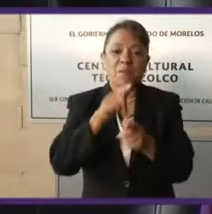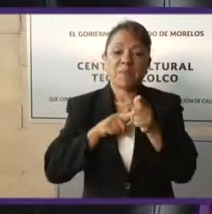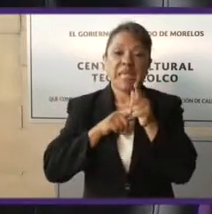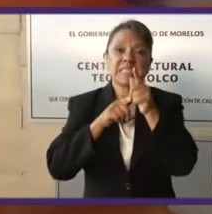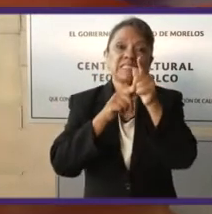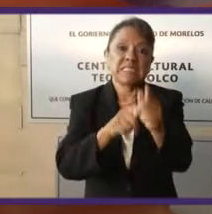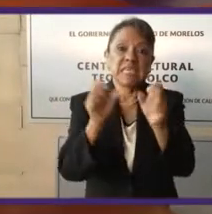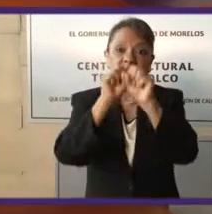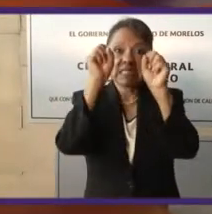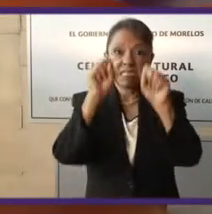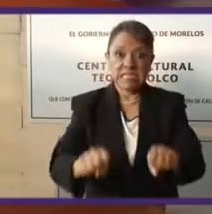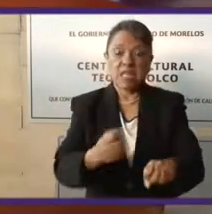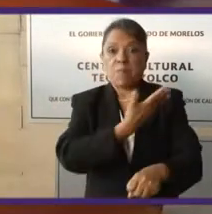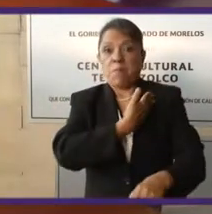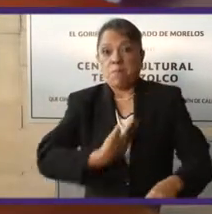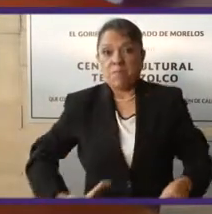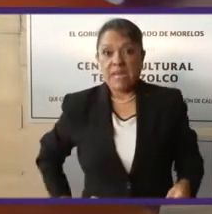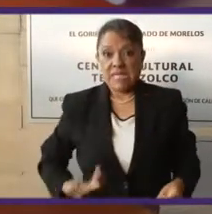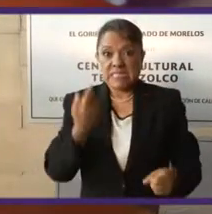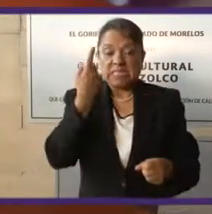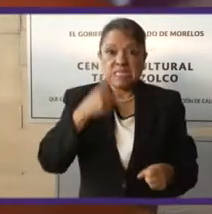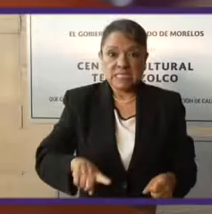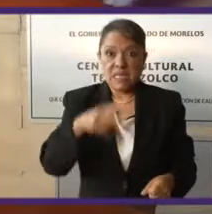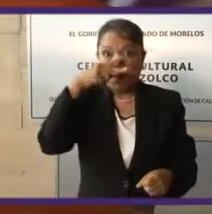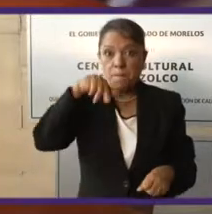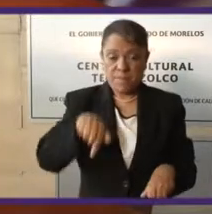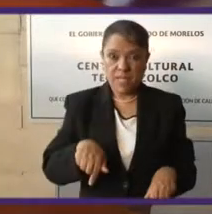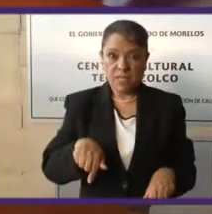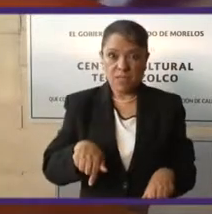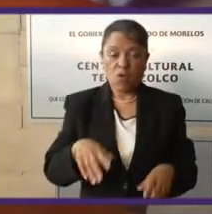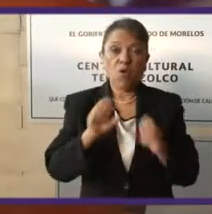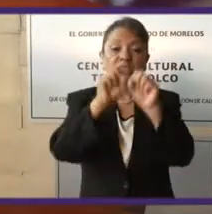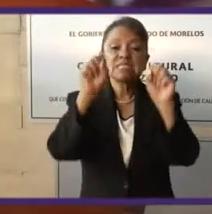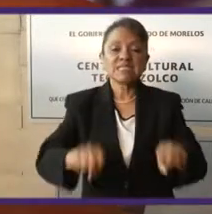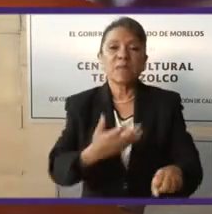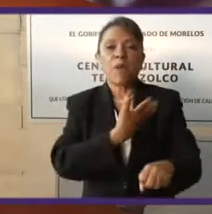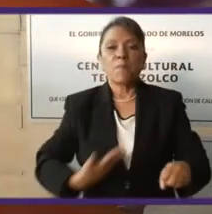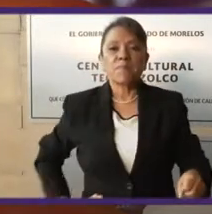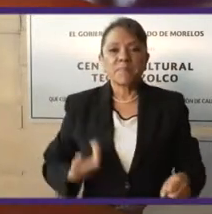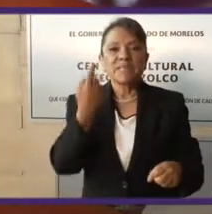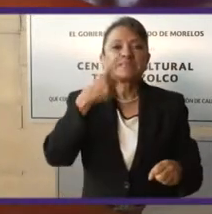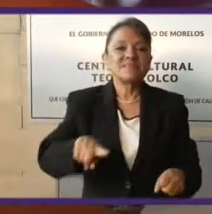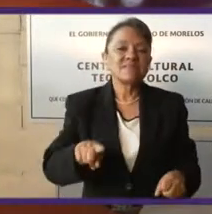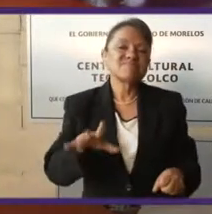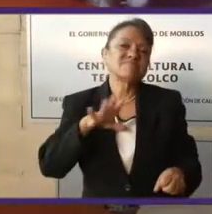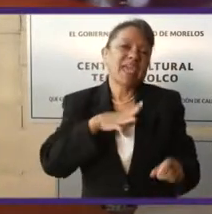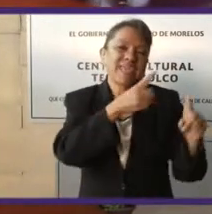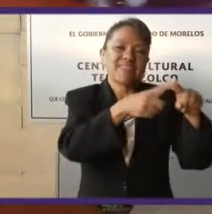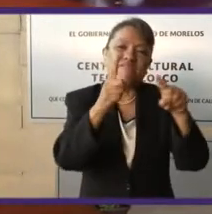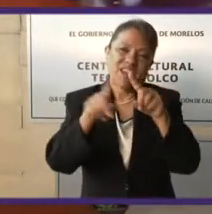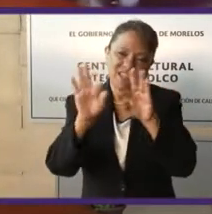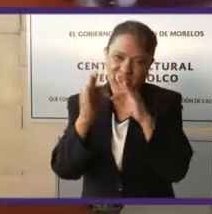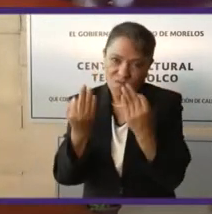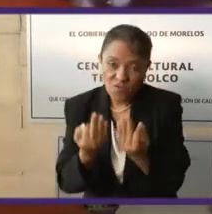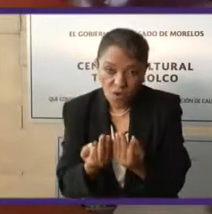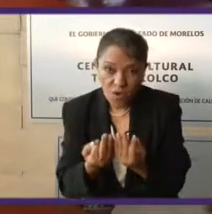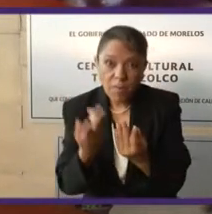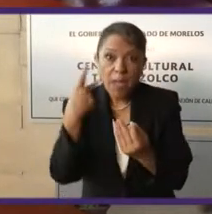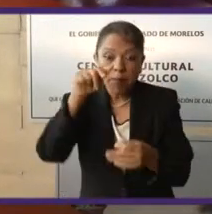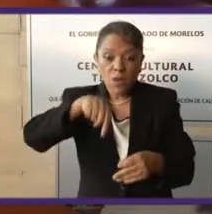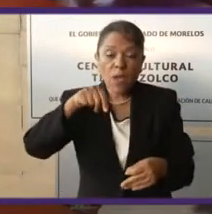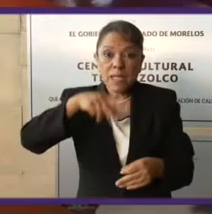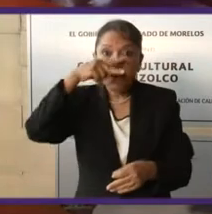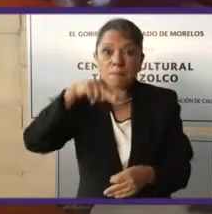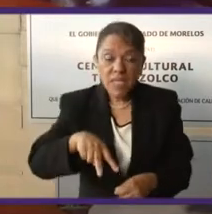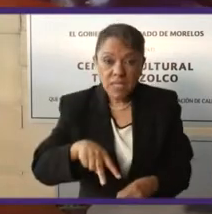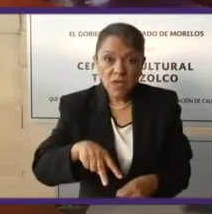presidencial, presidencialista, estilo México, el sistema presidencial existe de distintas maneras en el mundo, pero en el estilo México tiene